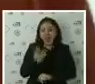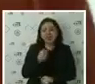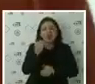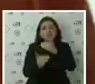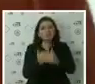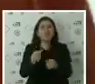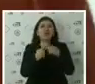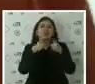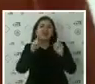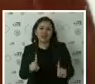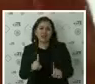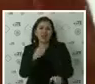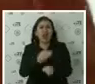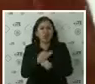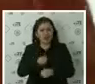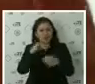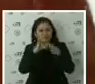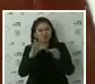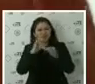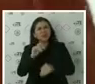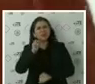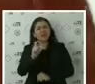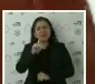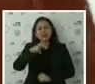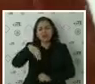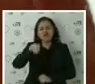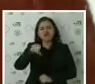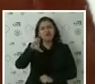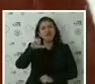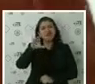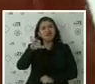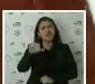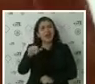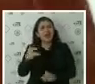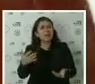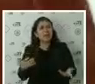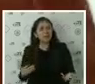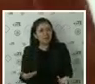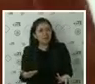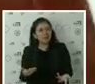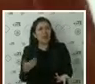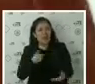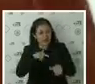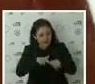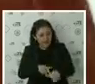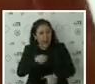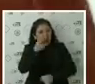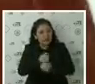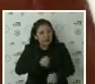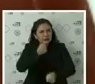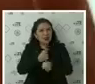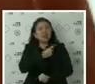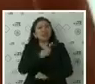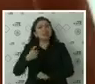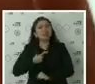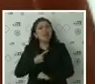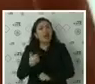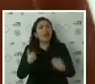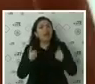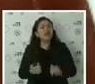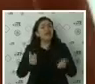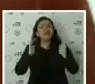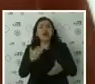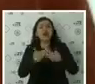tecnología. Hablamos mucho de democracia, pero yo les diría, bueno, a ver, para seguir hablando de democracia tendríamos que asumirla como una